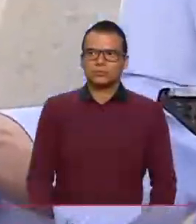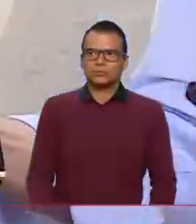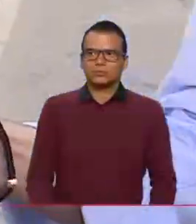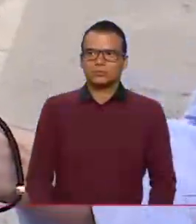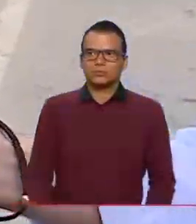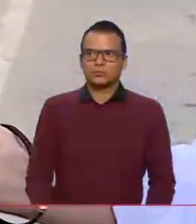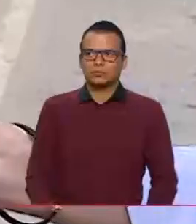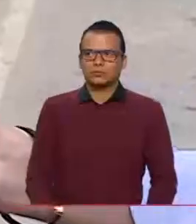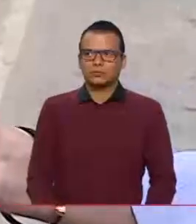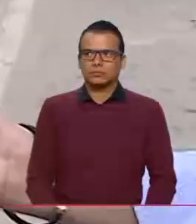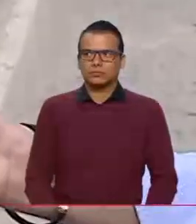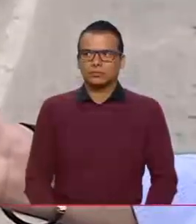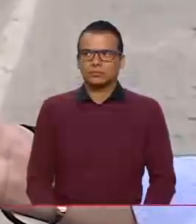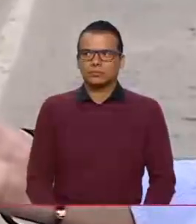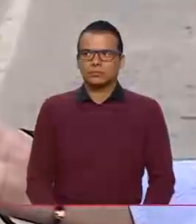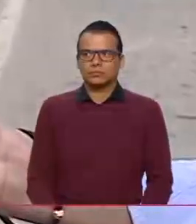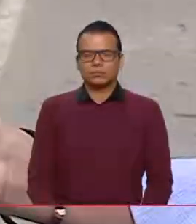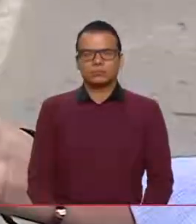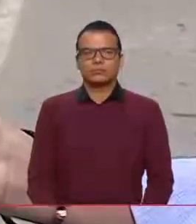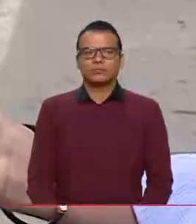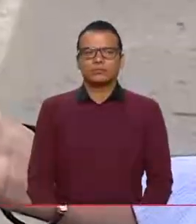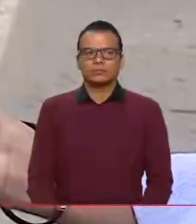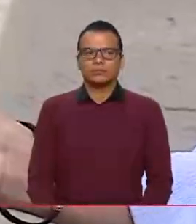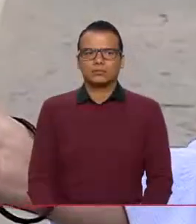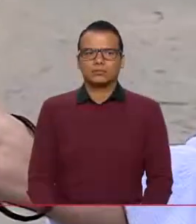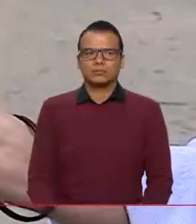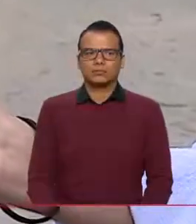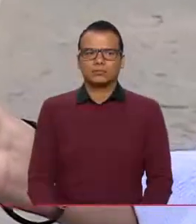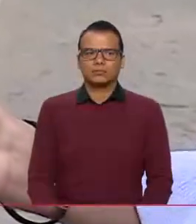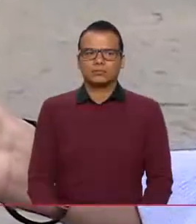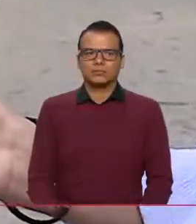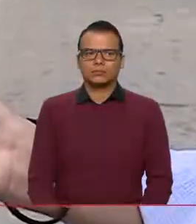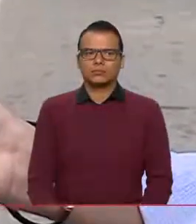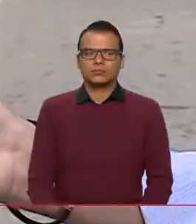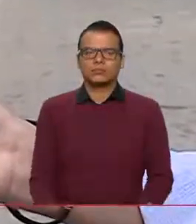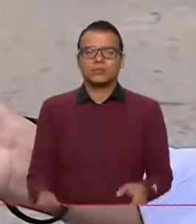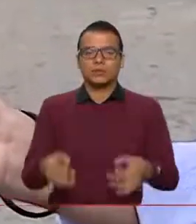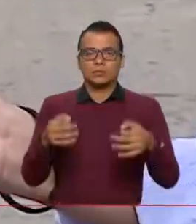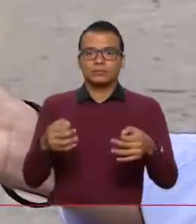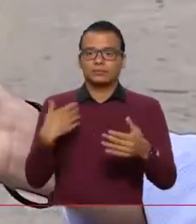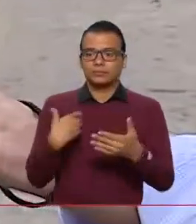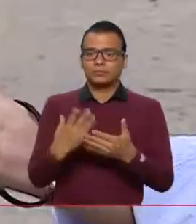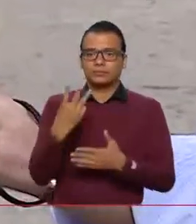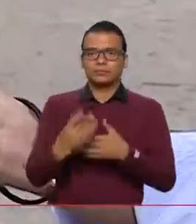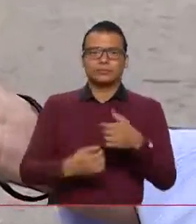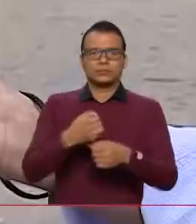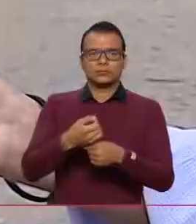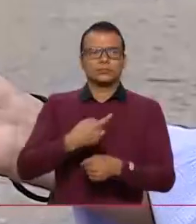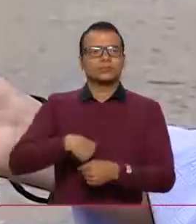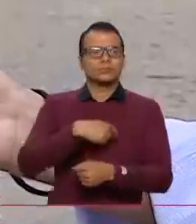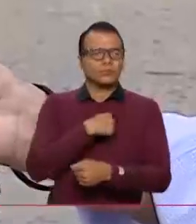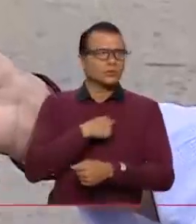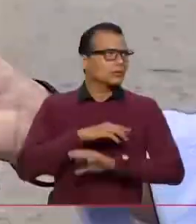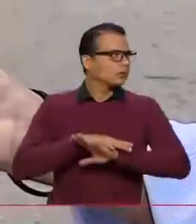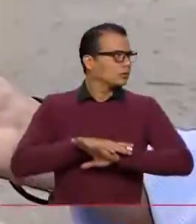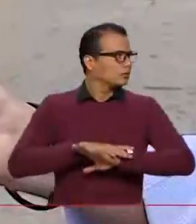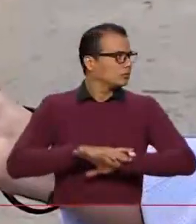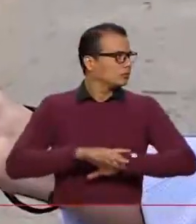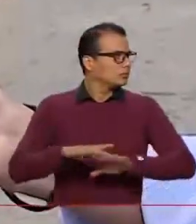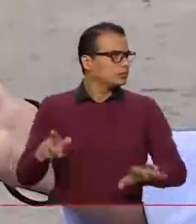habitante de aquí del barrio Champañá desde hace 64 años y hace 3 años venimos padeciendo